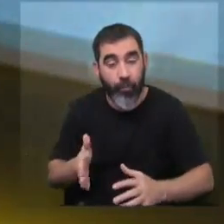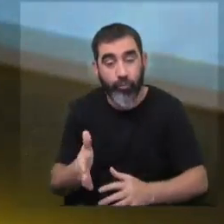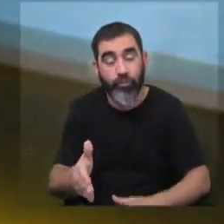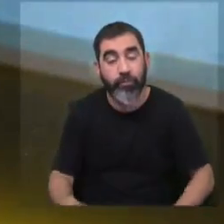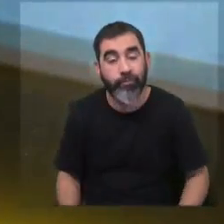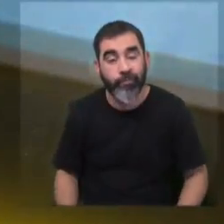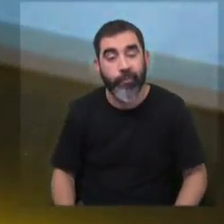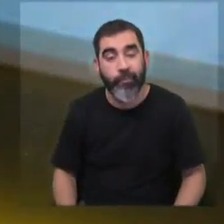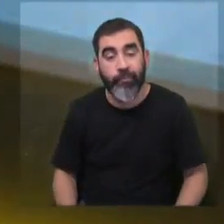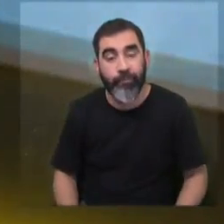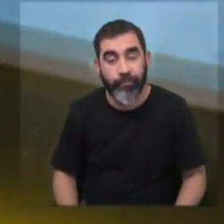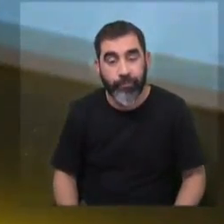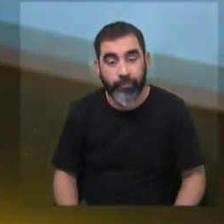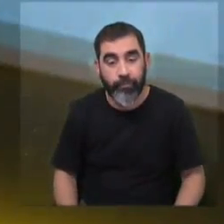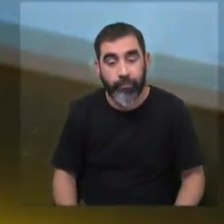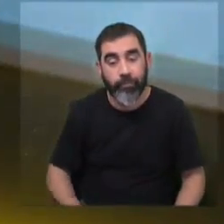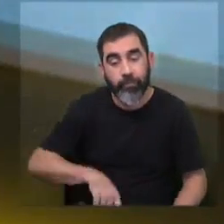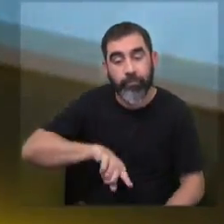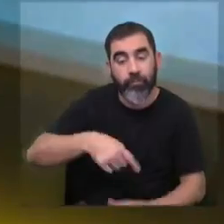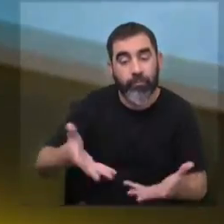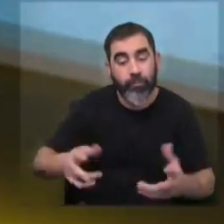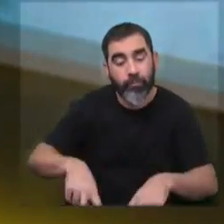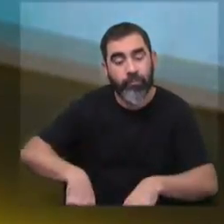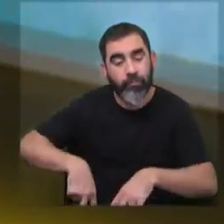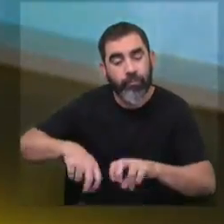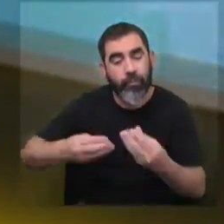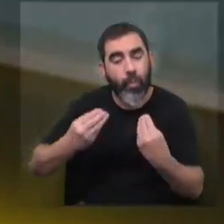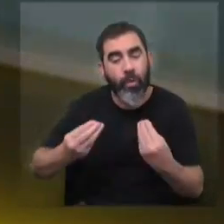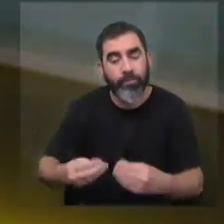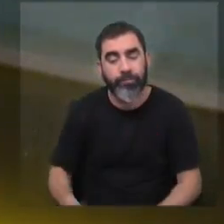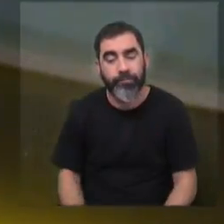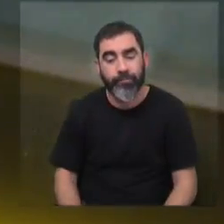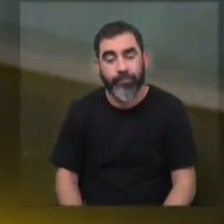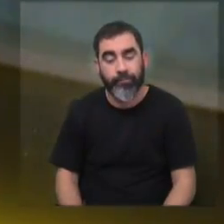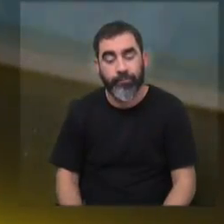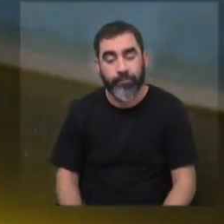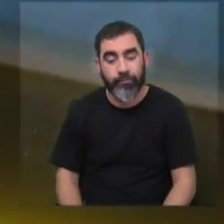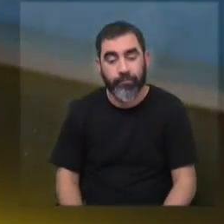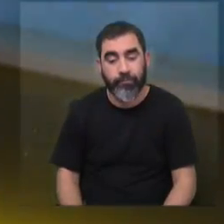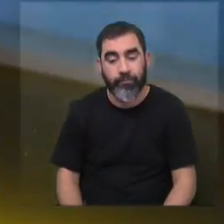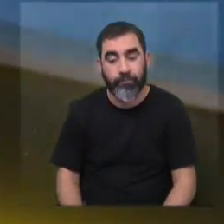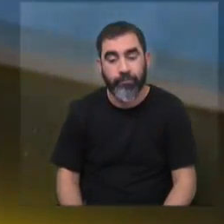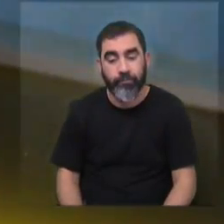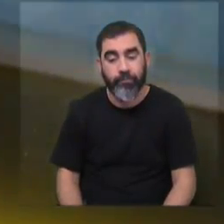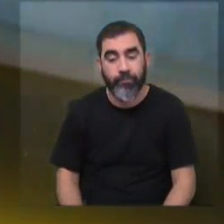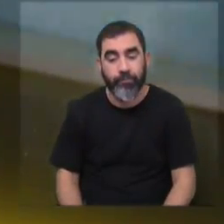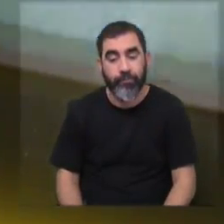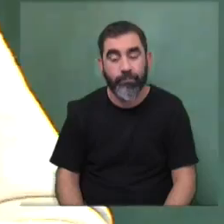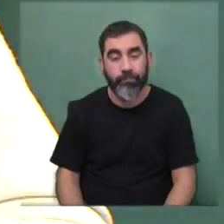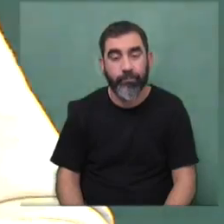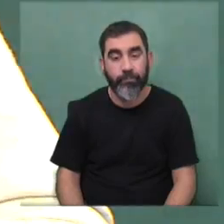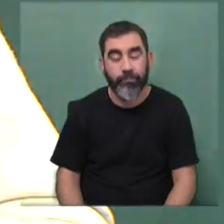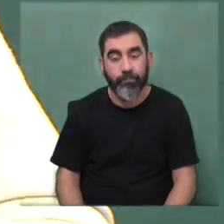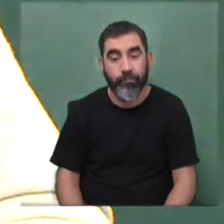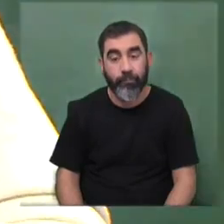Pero, ¿por dónde están yendo ahora? ¿Cuáles son las respuestas que están buscando en esta etapa de la investigación? ¿Nosotros Sí,